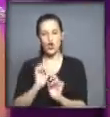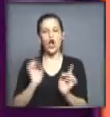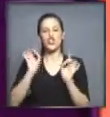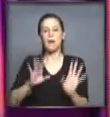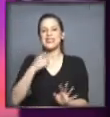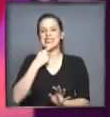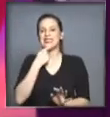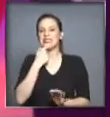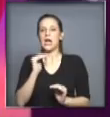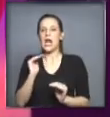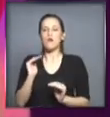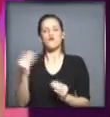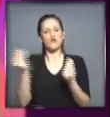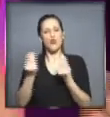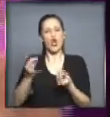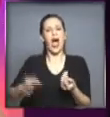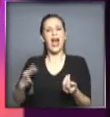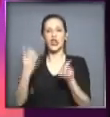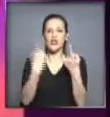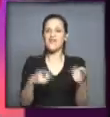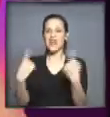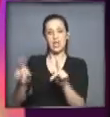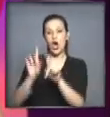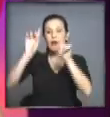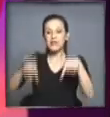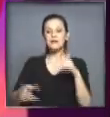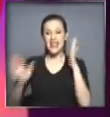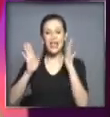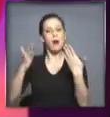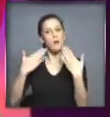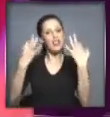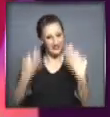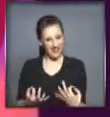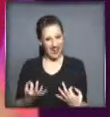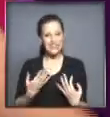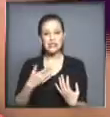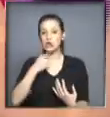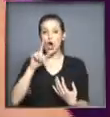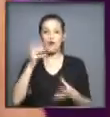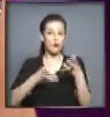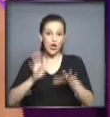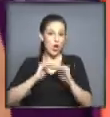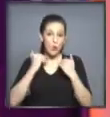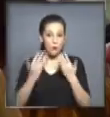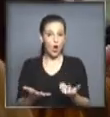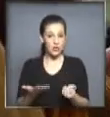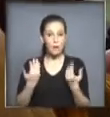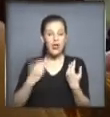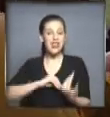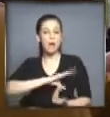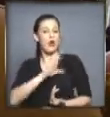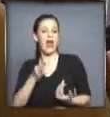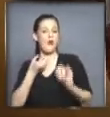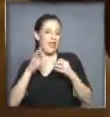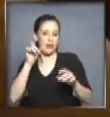si es mucho más grande o mucho más chico. Si están en la misma etapa, se pueden llevar bien. De última no funciona. ¿Le das un veterano o no le das un veterano? La